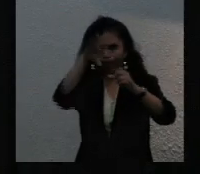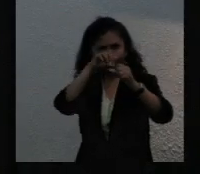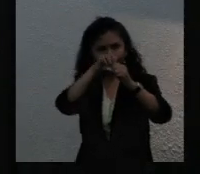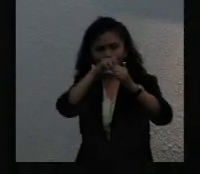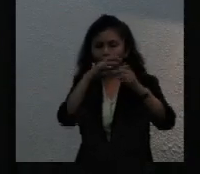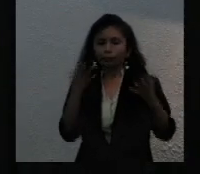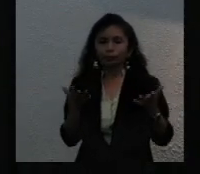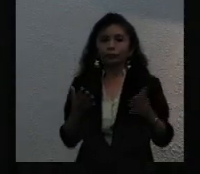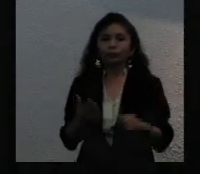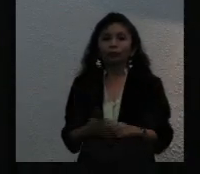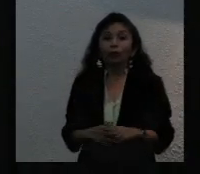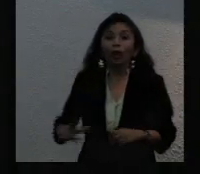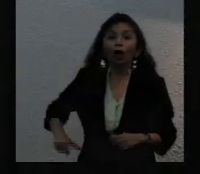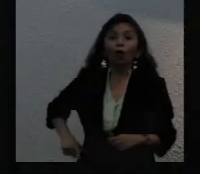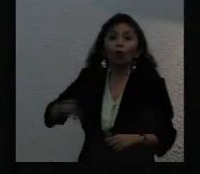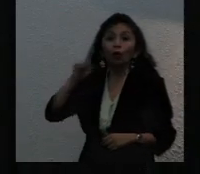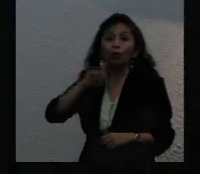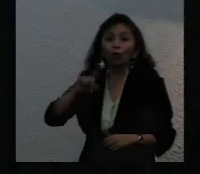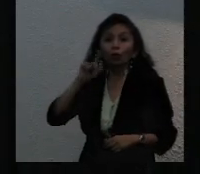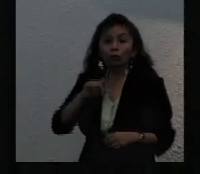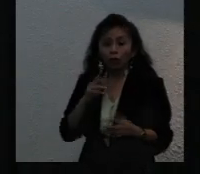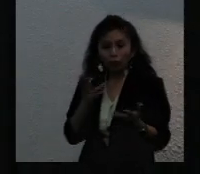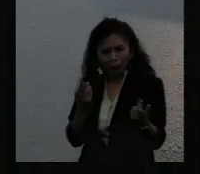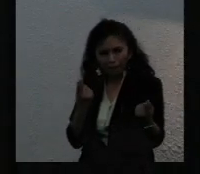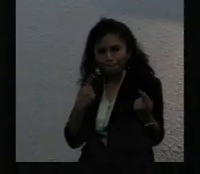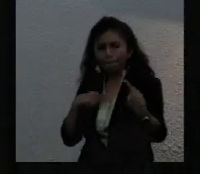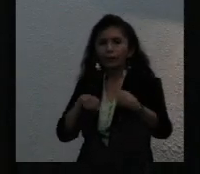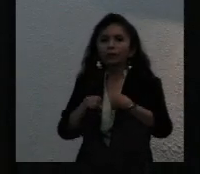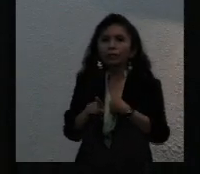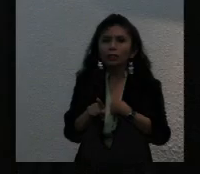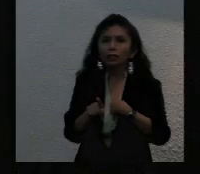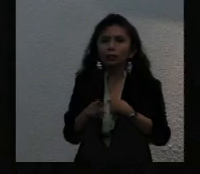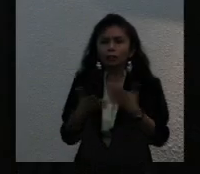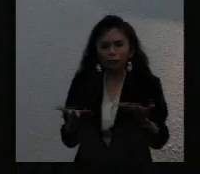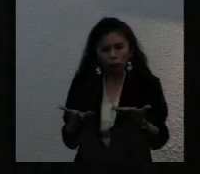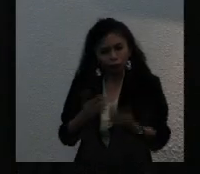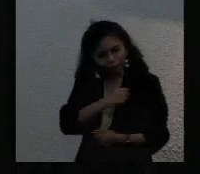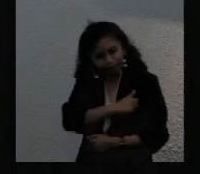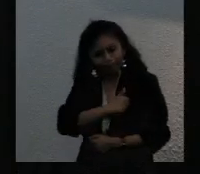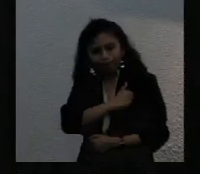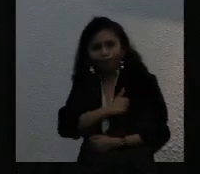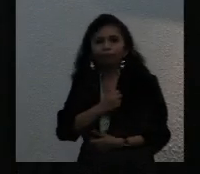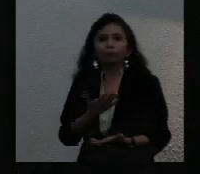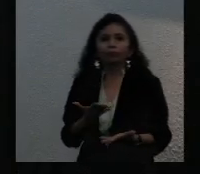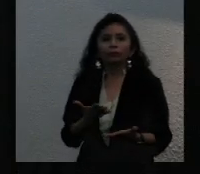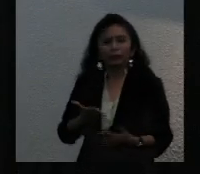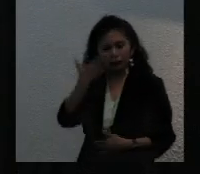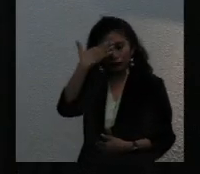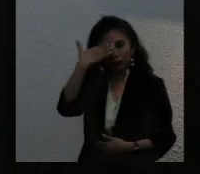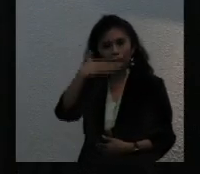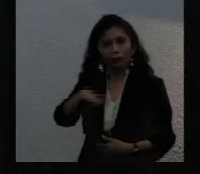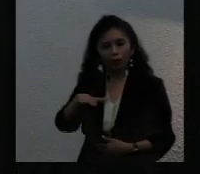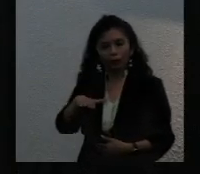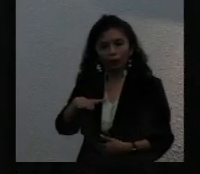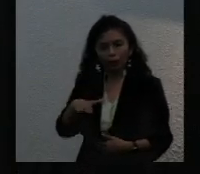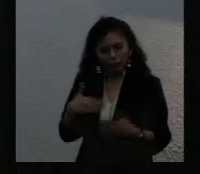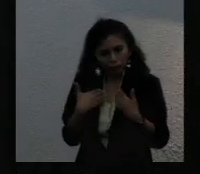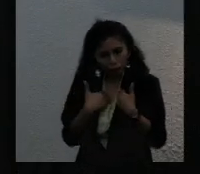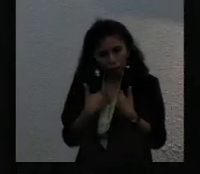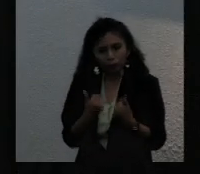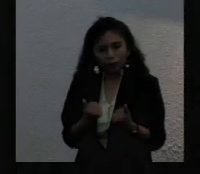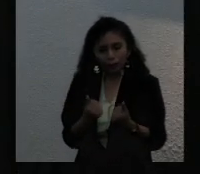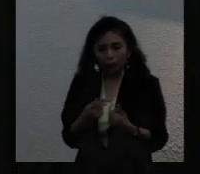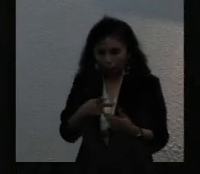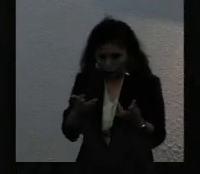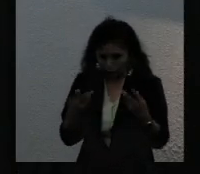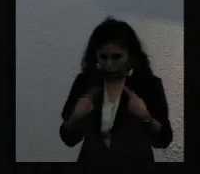gobernadora que no solo practica la empatía, sino también la compasión y sabe ponerse en el lugar de quien más